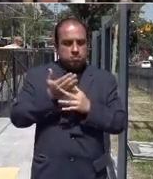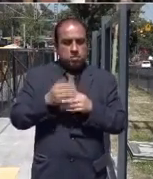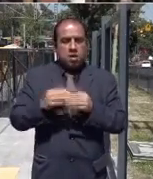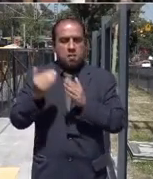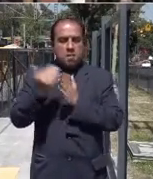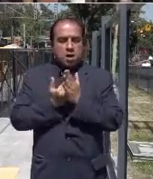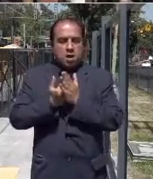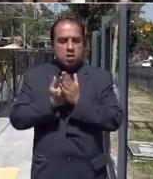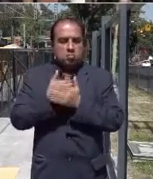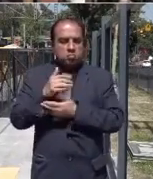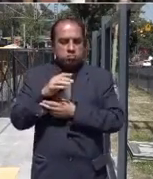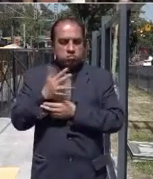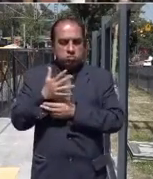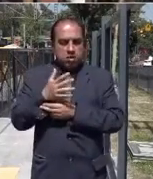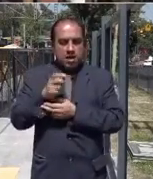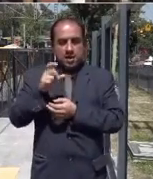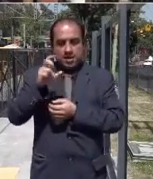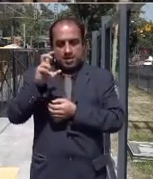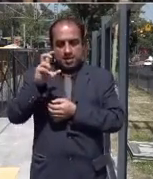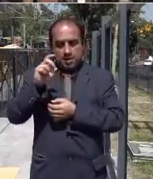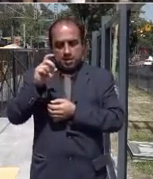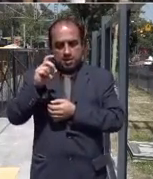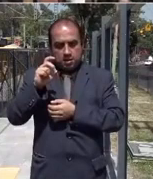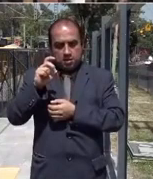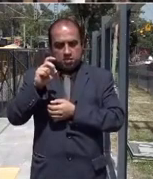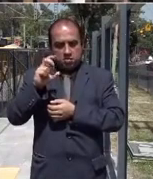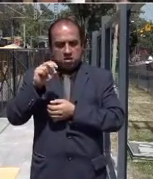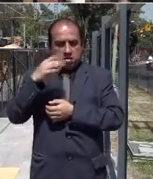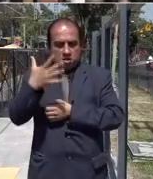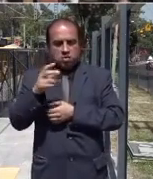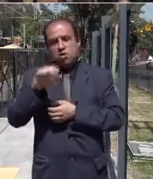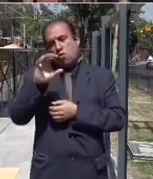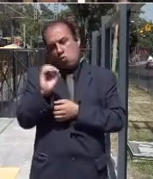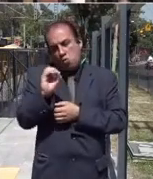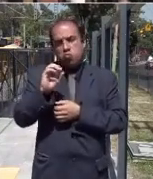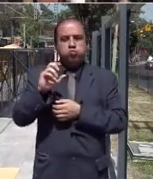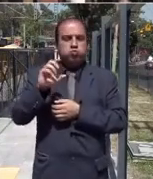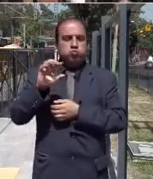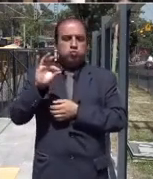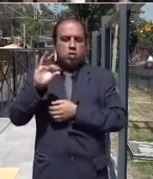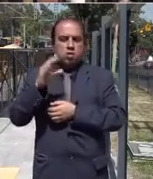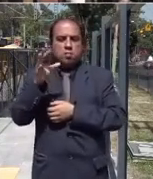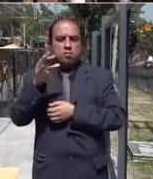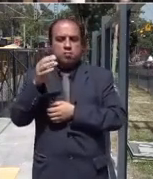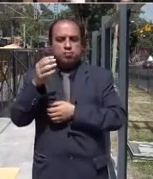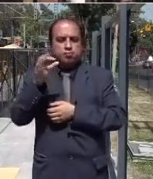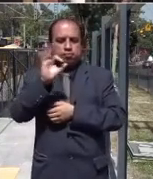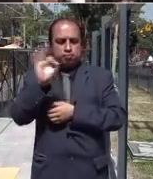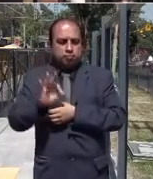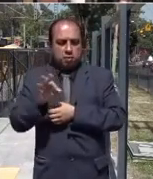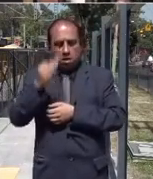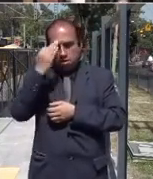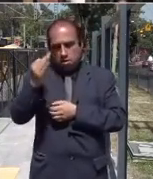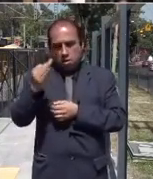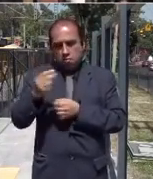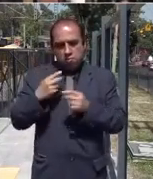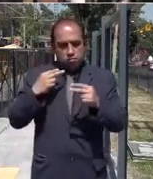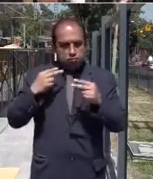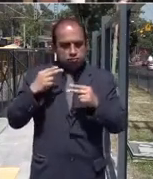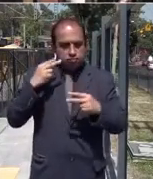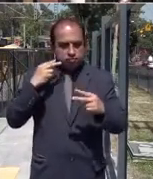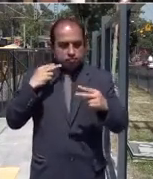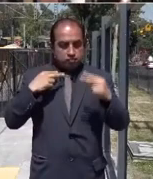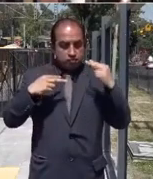por lo menos en 35-40% los tiempos de recorrido eso hará que tengamos una